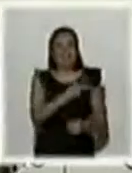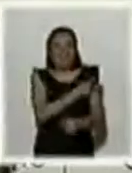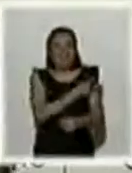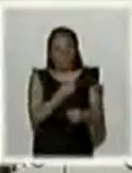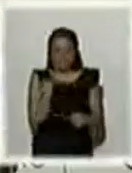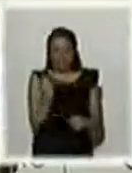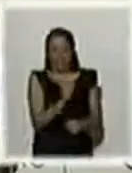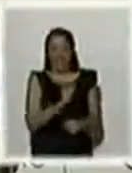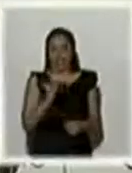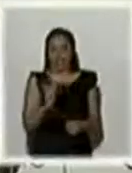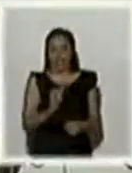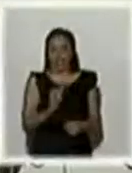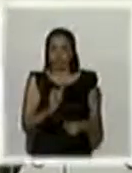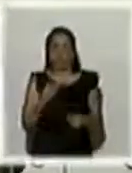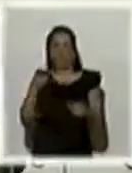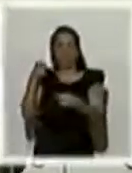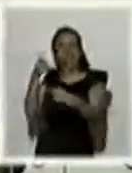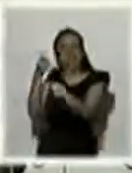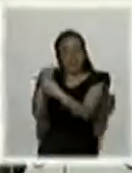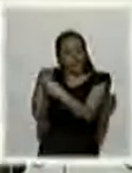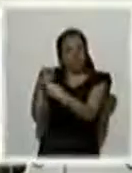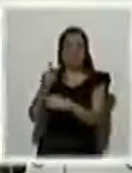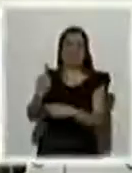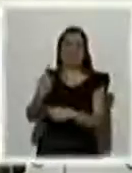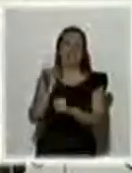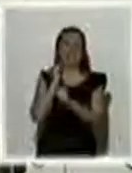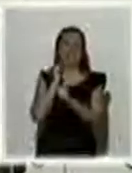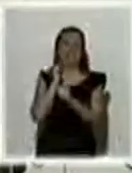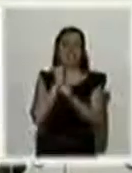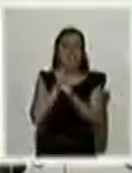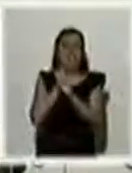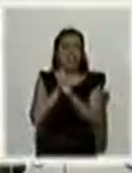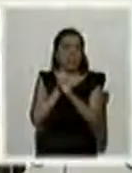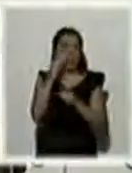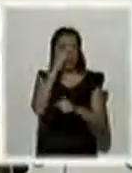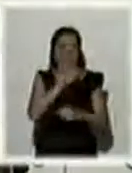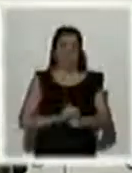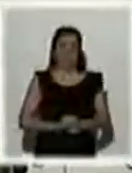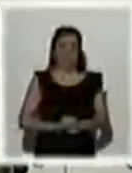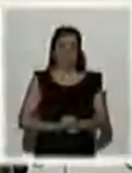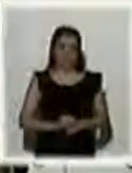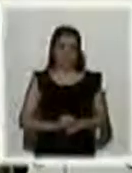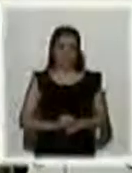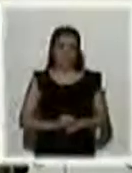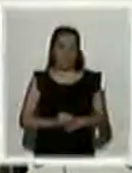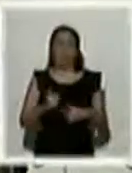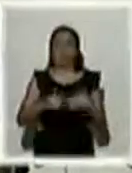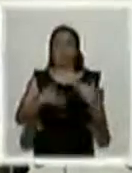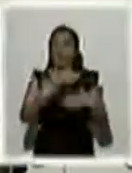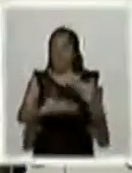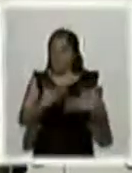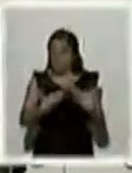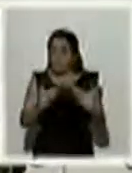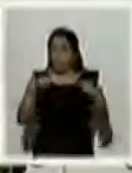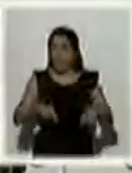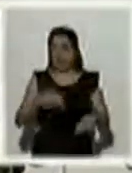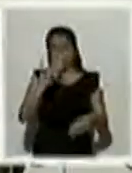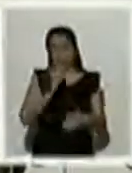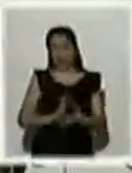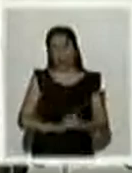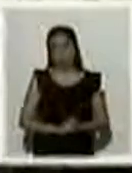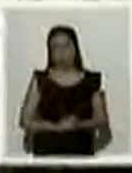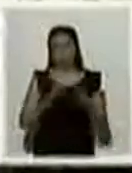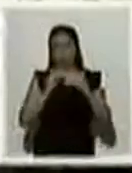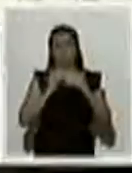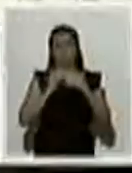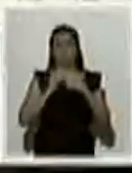precarización laboral. Como lo venimos haciendo en Córdoba, vamos a poner la banca del Congreso de... Muy